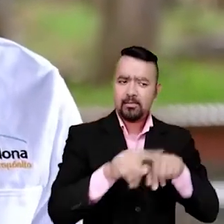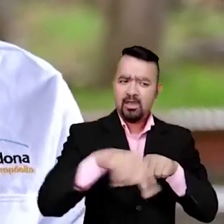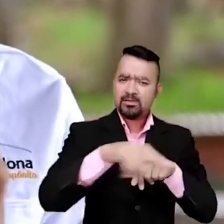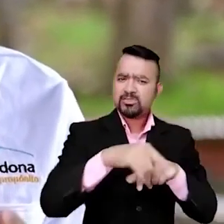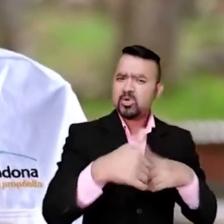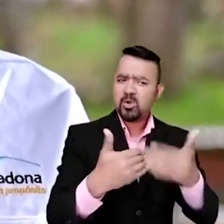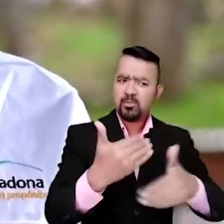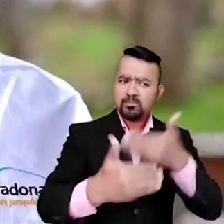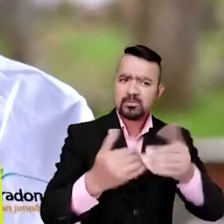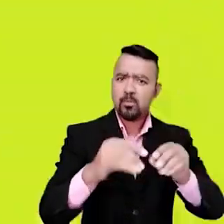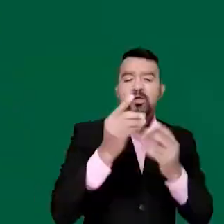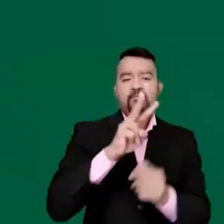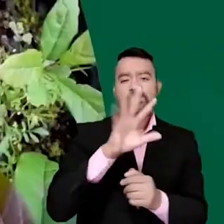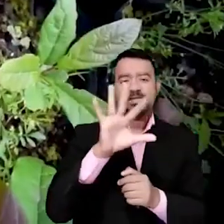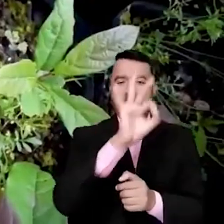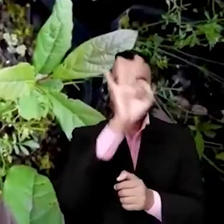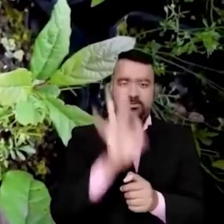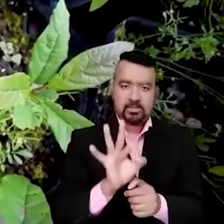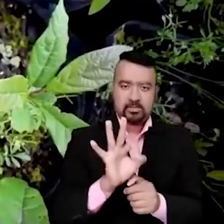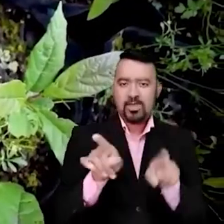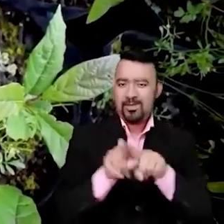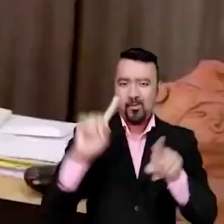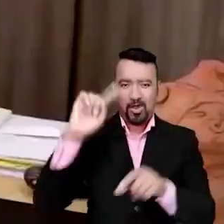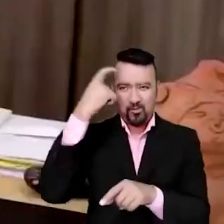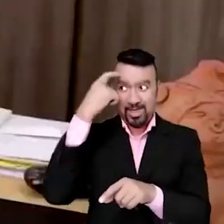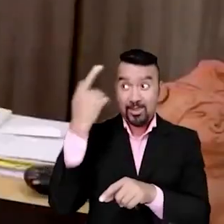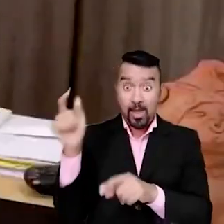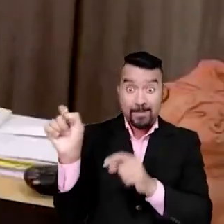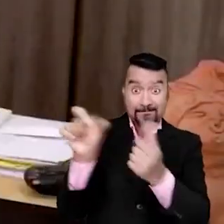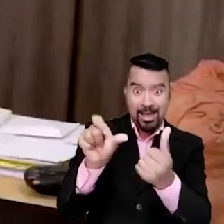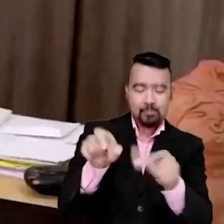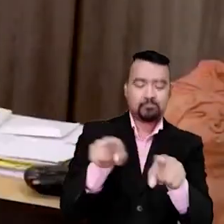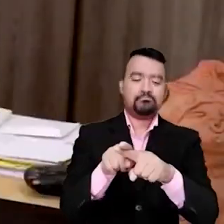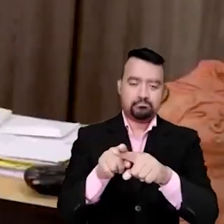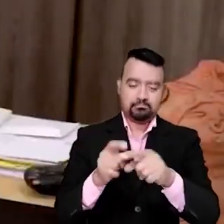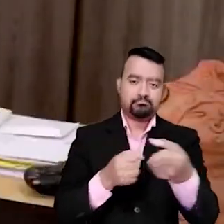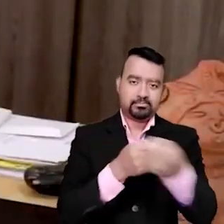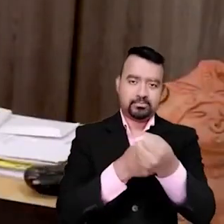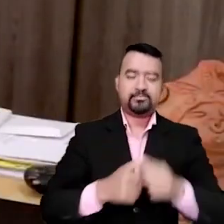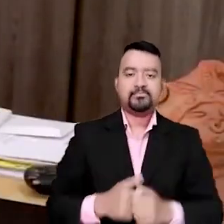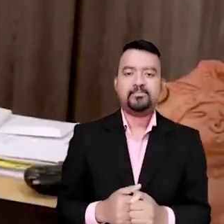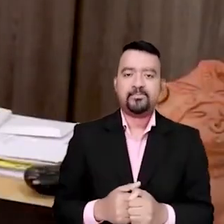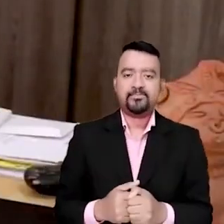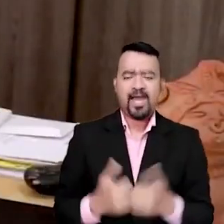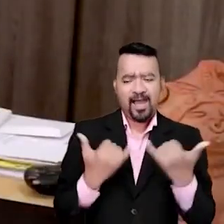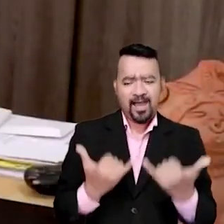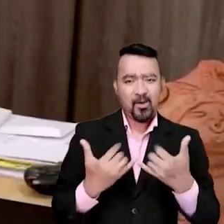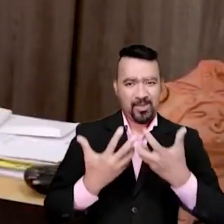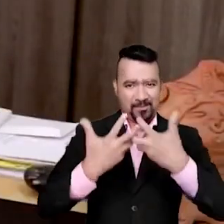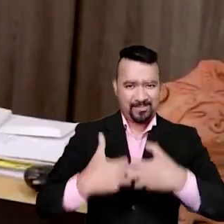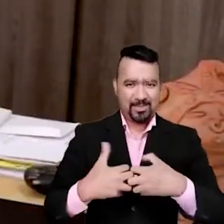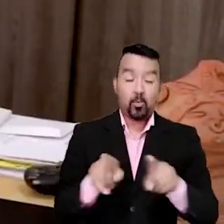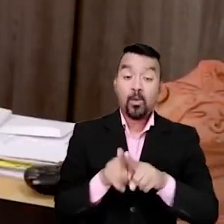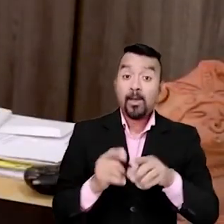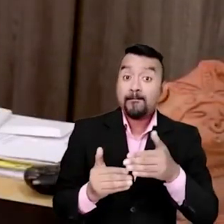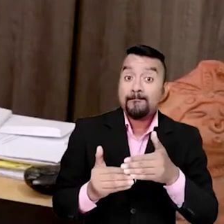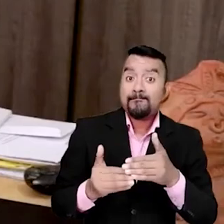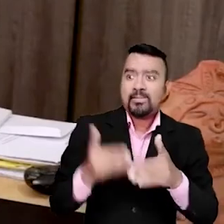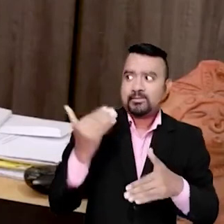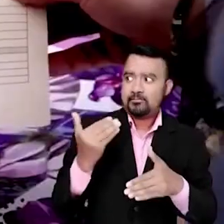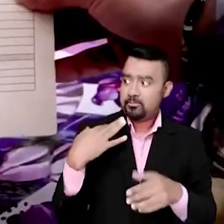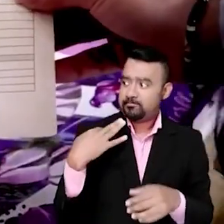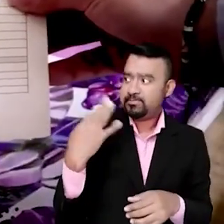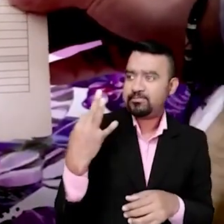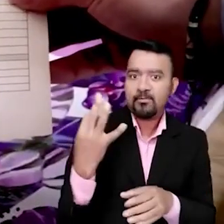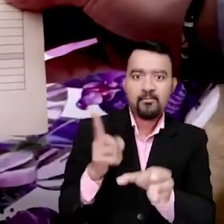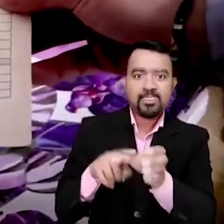sector productivo, del sector agropecuario. De Ramírez me abrió las puertas de la empresa y me dio la oportunidad de iniciar esa experiencia laboral